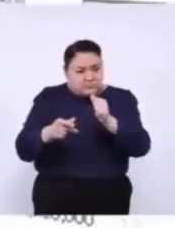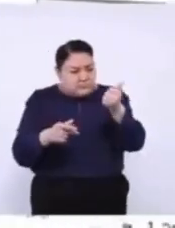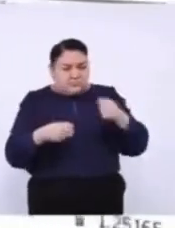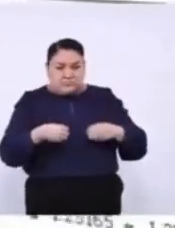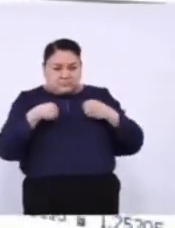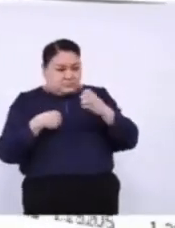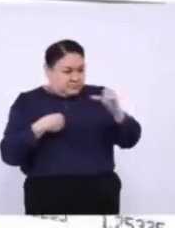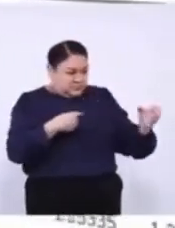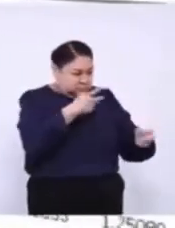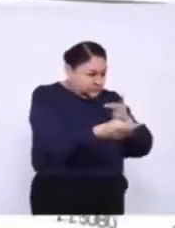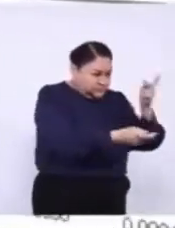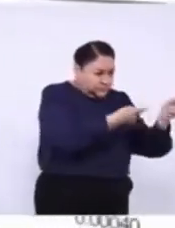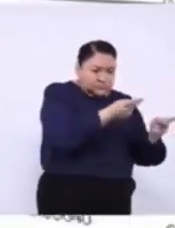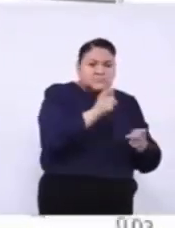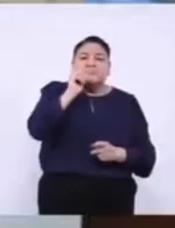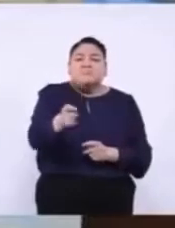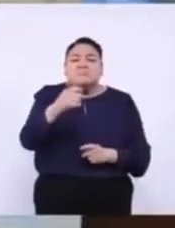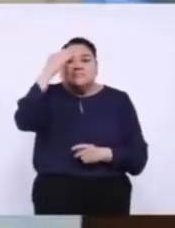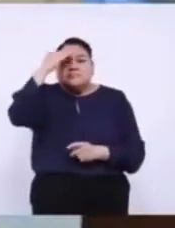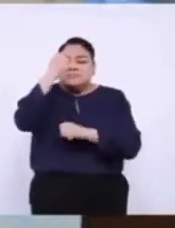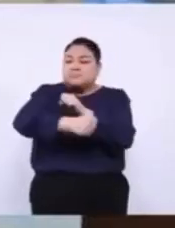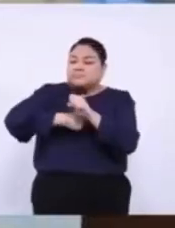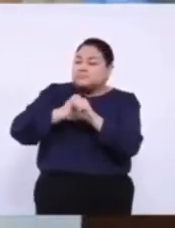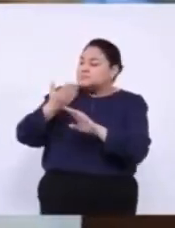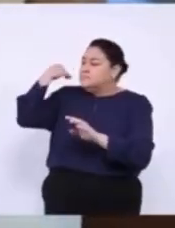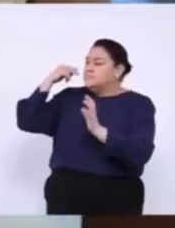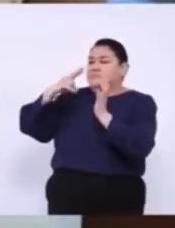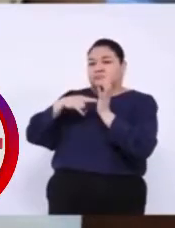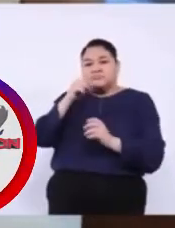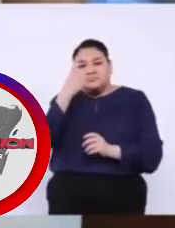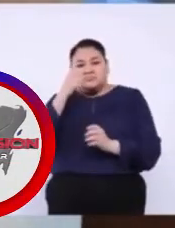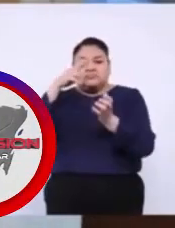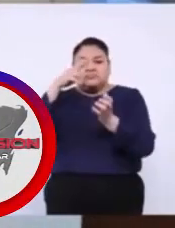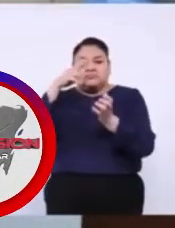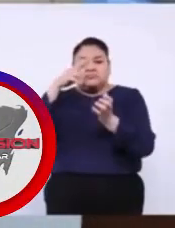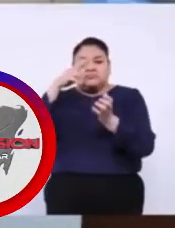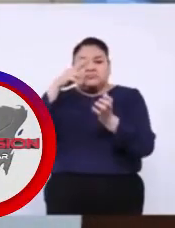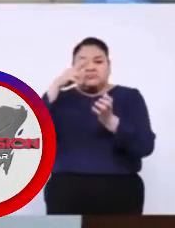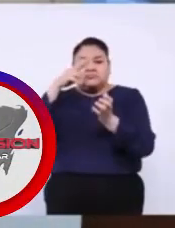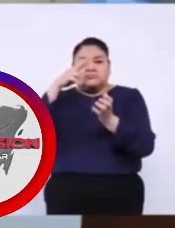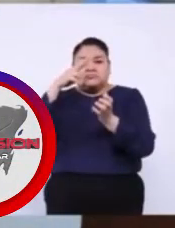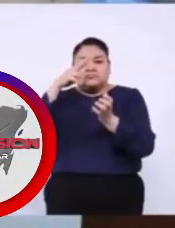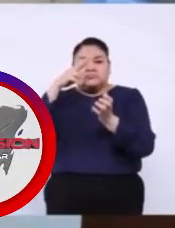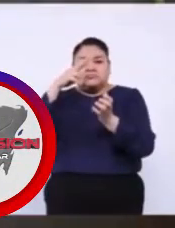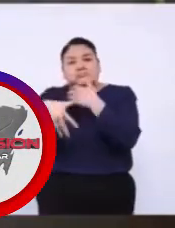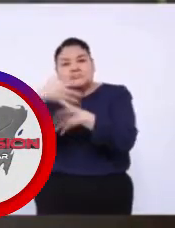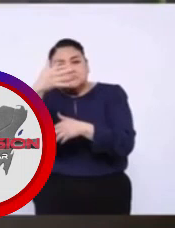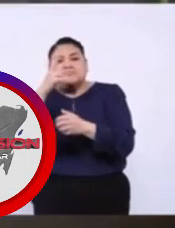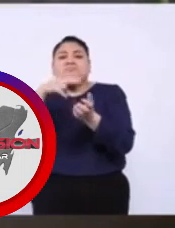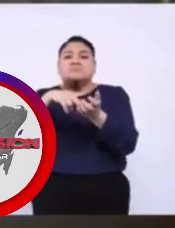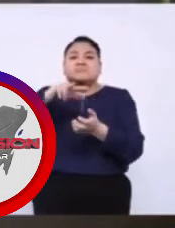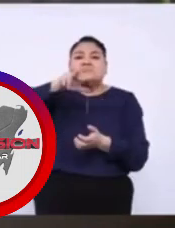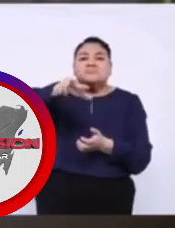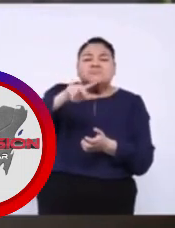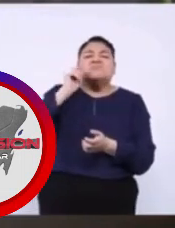La encuesta destaca que, en el caso de los hombres, el mayor número fue para el grupo de 60 años y más, con 9 puntos porcentuales, y de